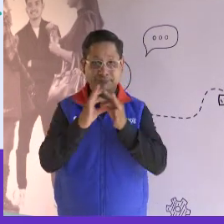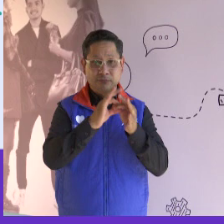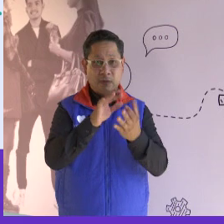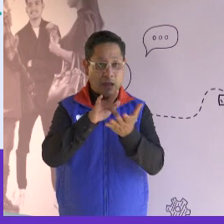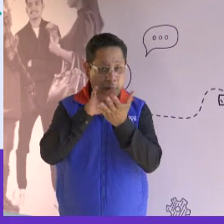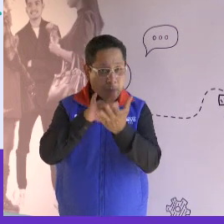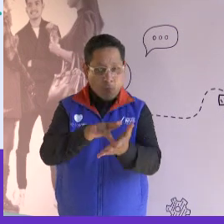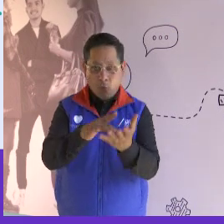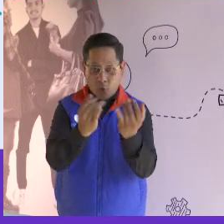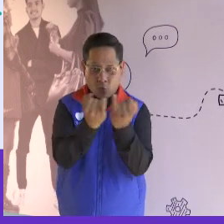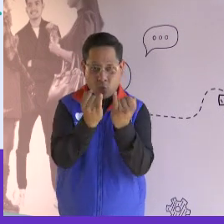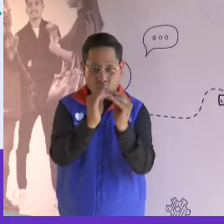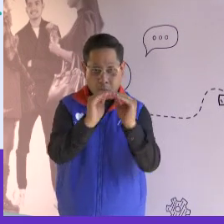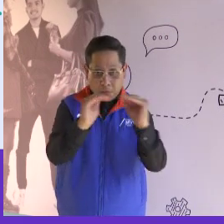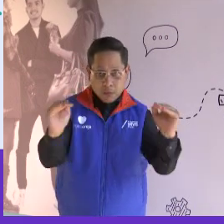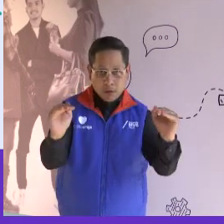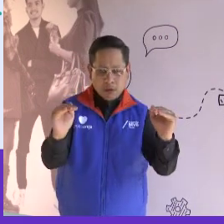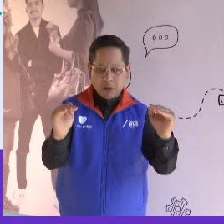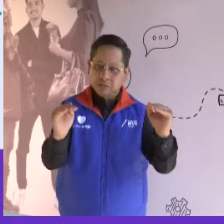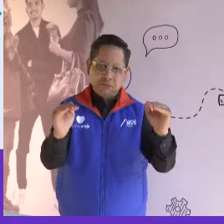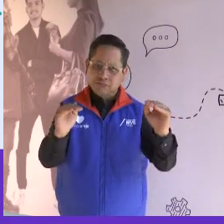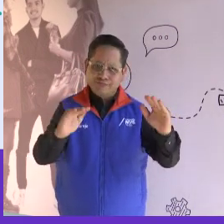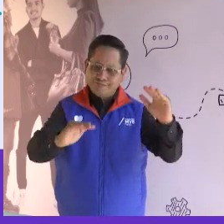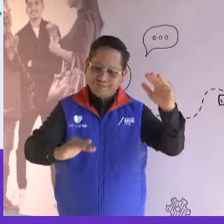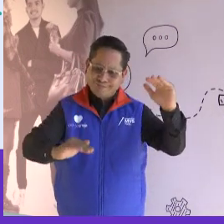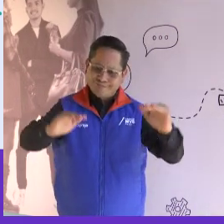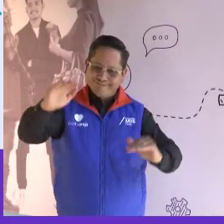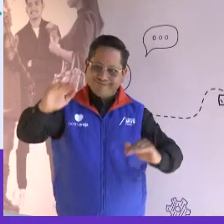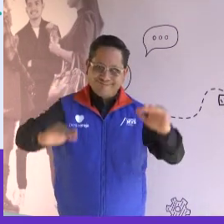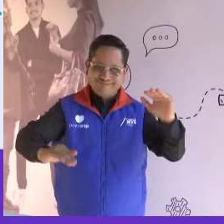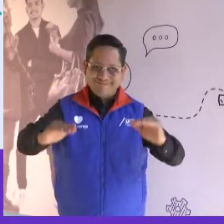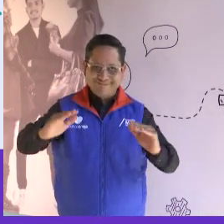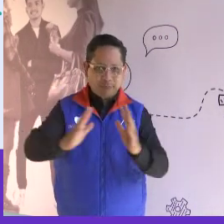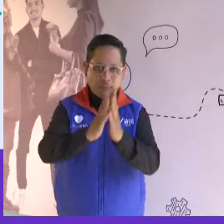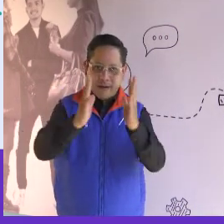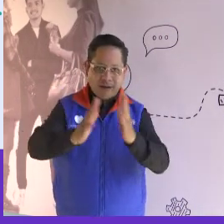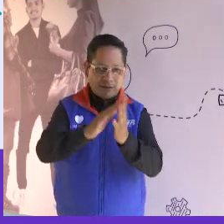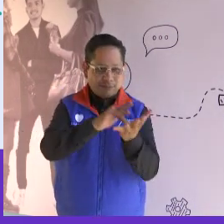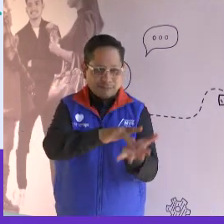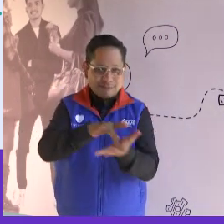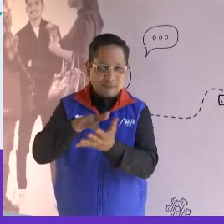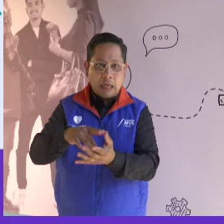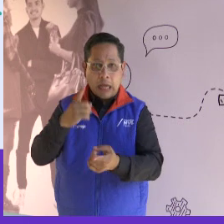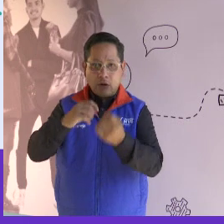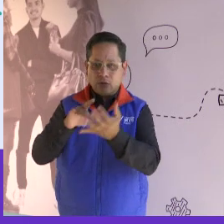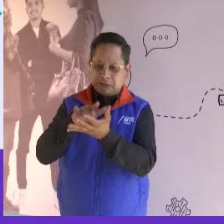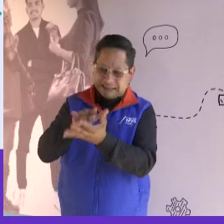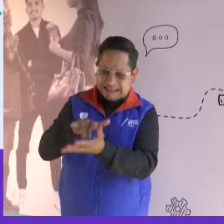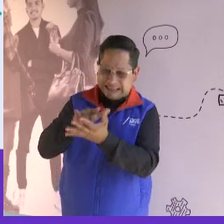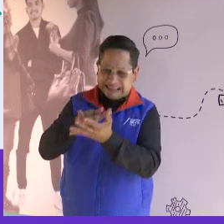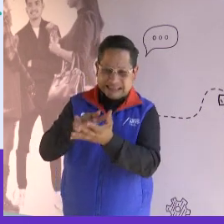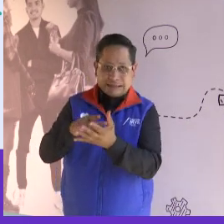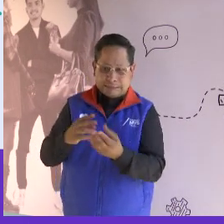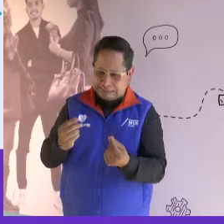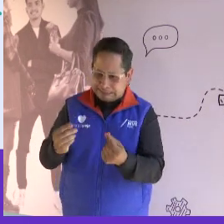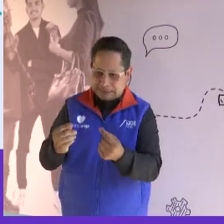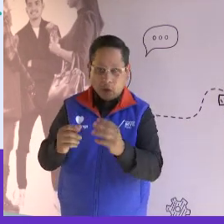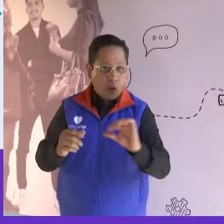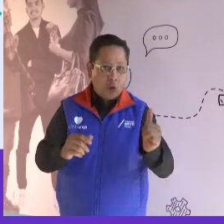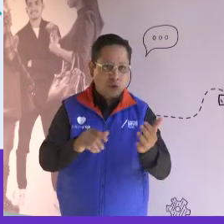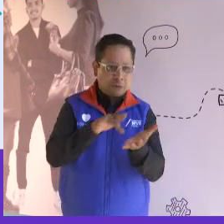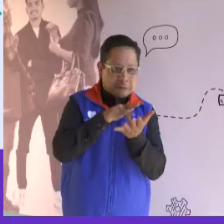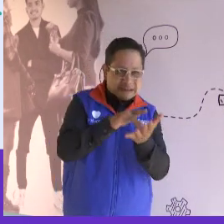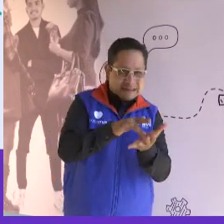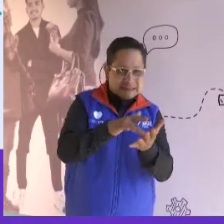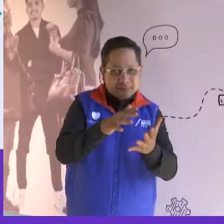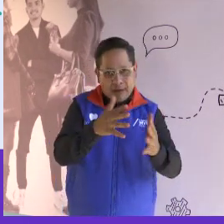forma, y eso está bien. O sea, hay diferentes tipos de participación y hay que aceptarlos todos, y va a haber quien participe mucho, quien sea parte de un núcleo, ¿no?